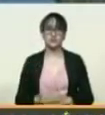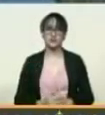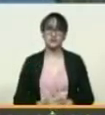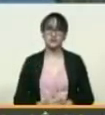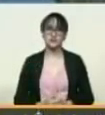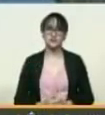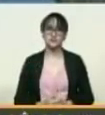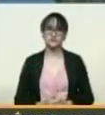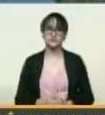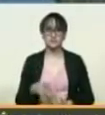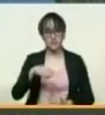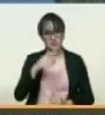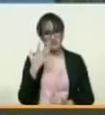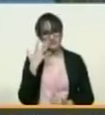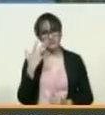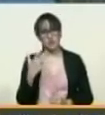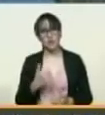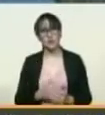verán ustedes cómo